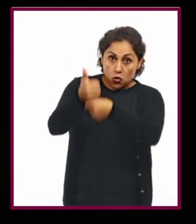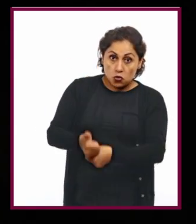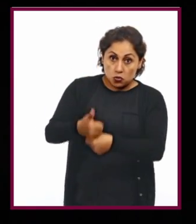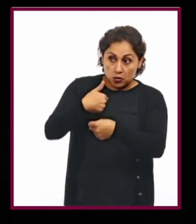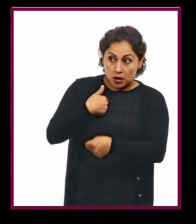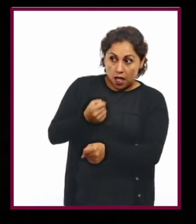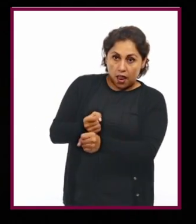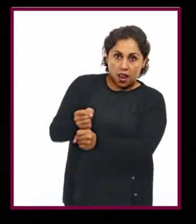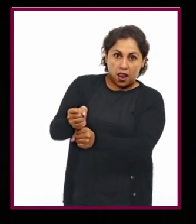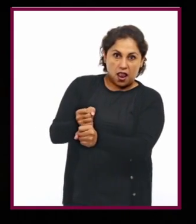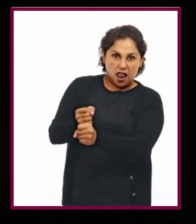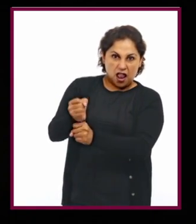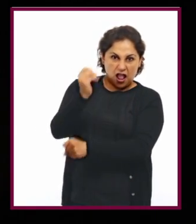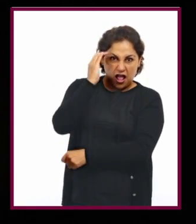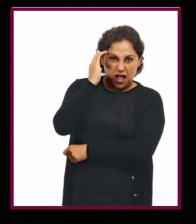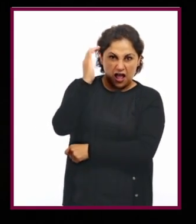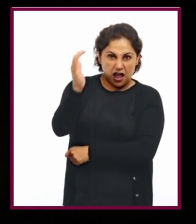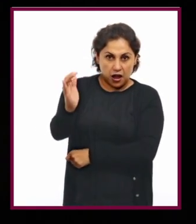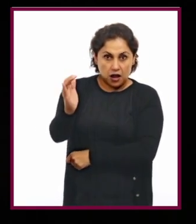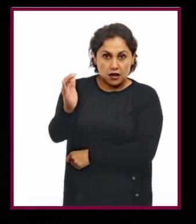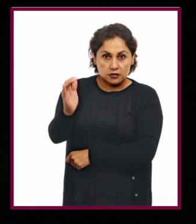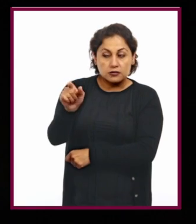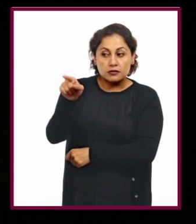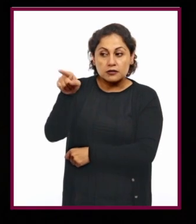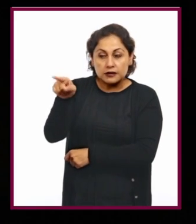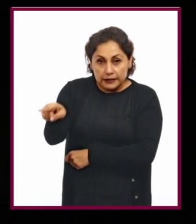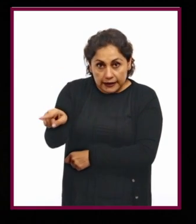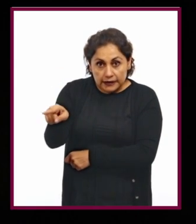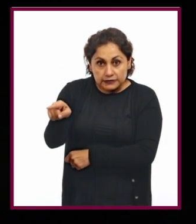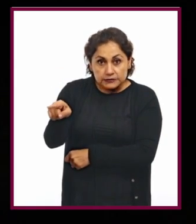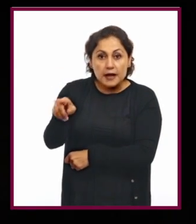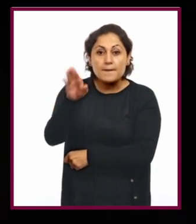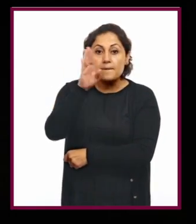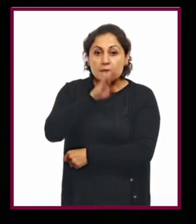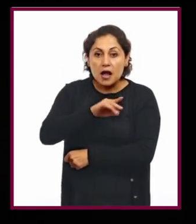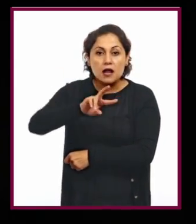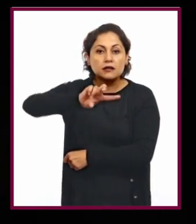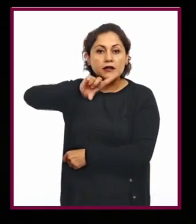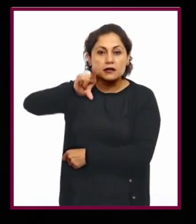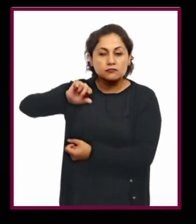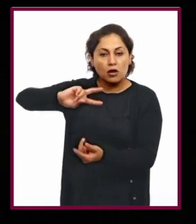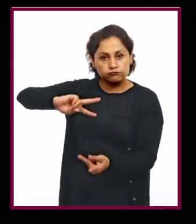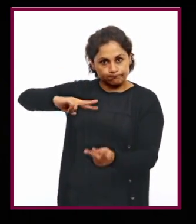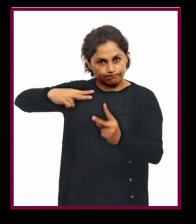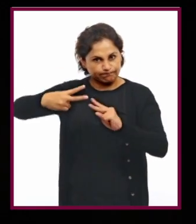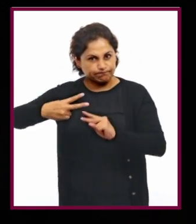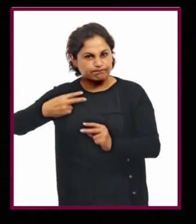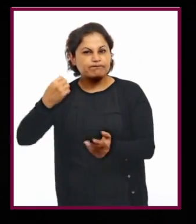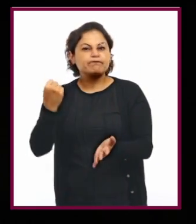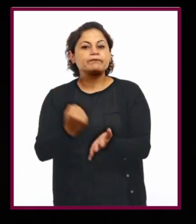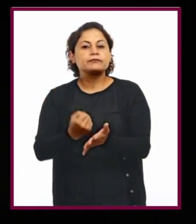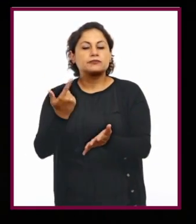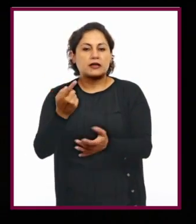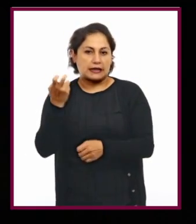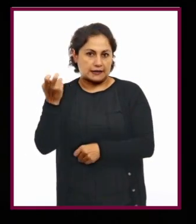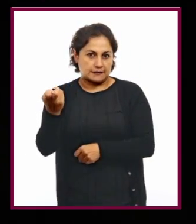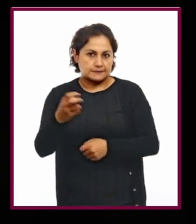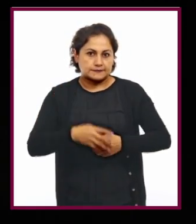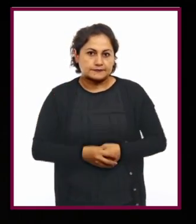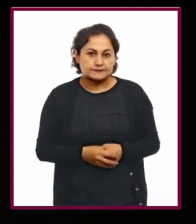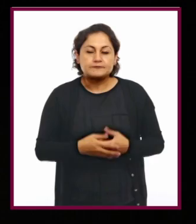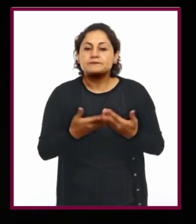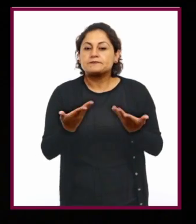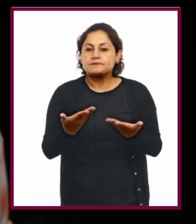crueldad es la manera en que el acreedor, o sea, el que sufrió un daño, cobra al que le hizo tal daño, o sea,